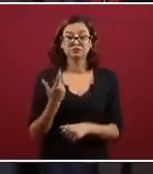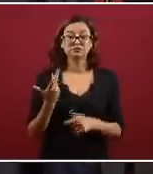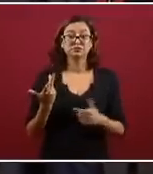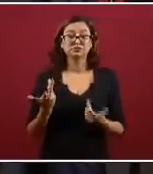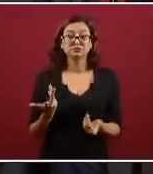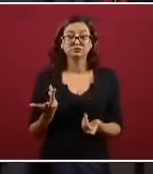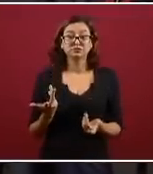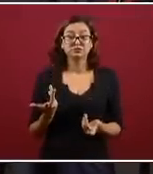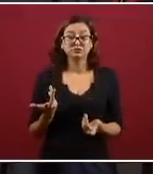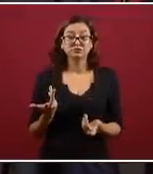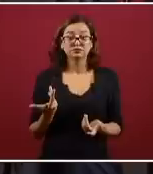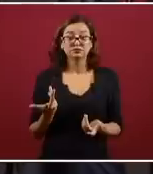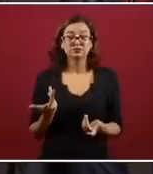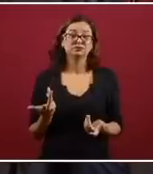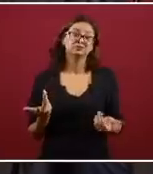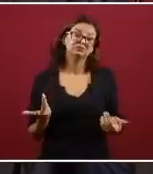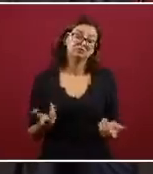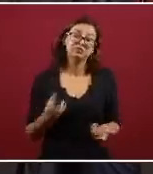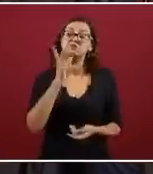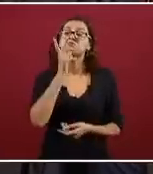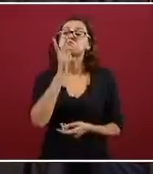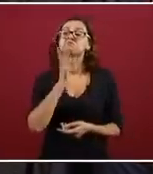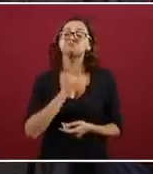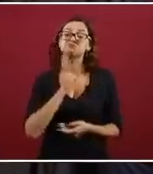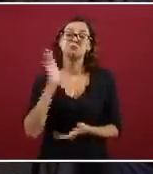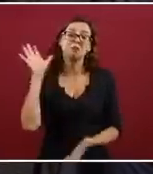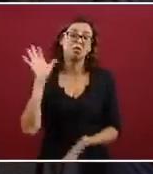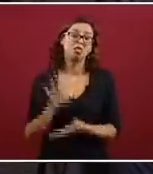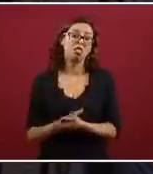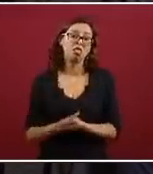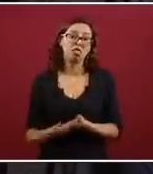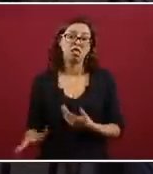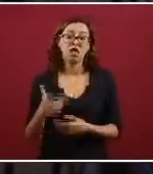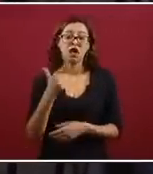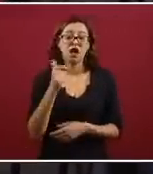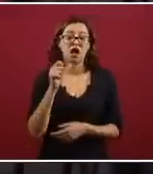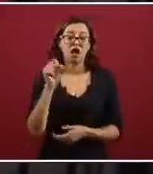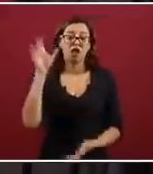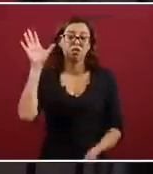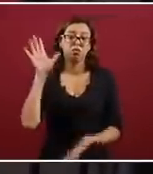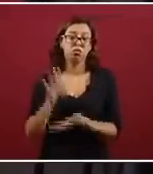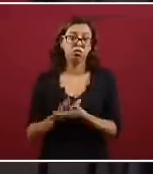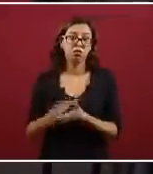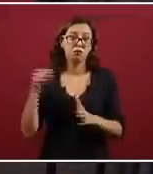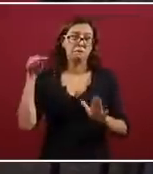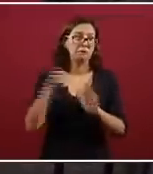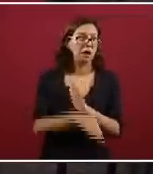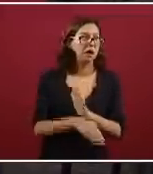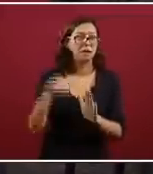la producción petrolera y la producción de gas. Ni siquiera